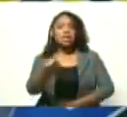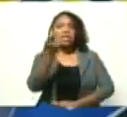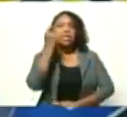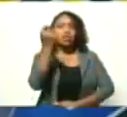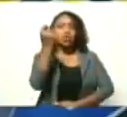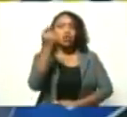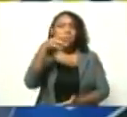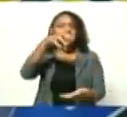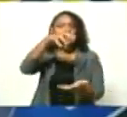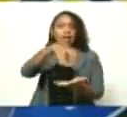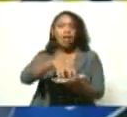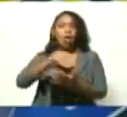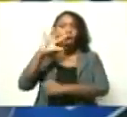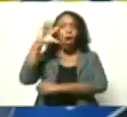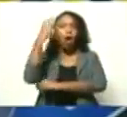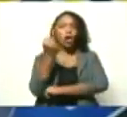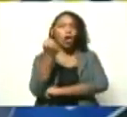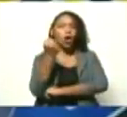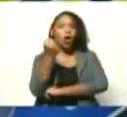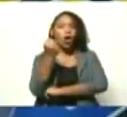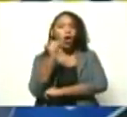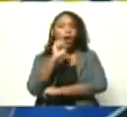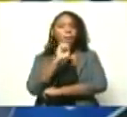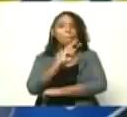estado logró el